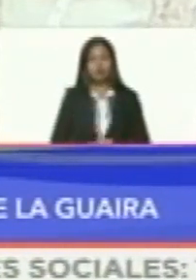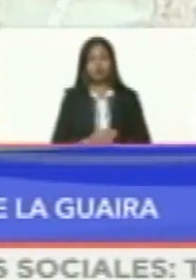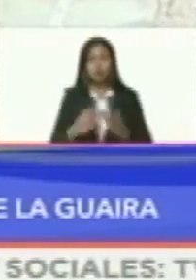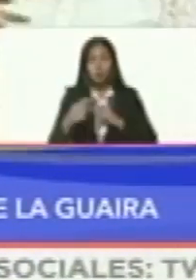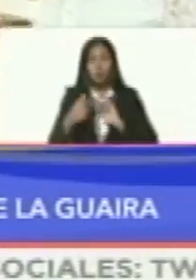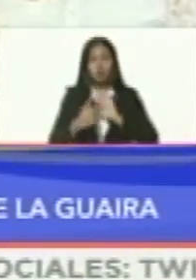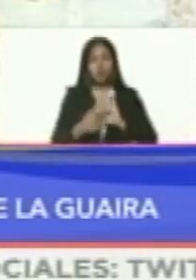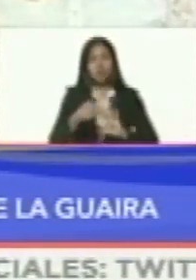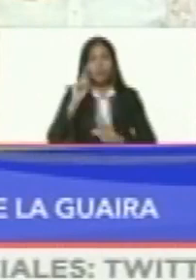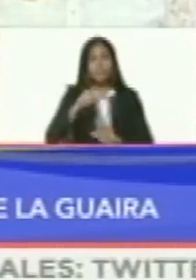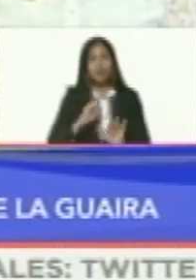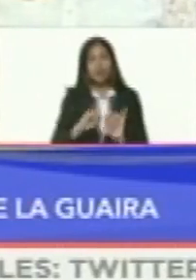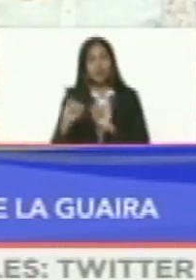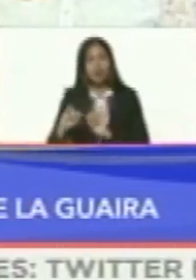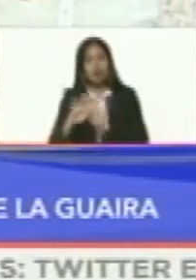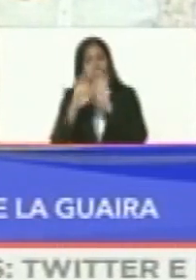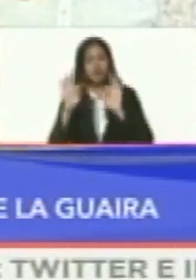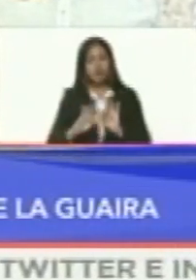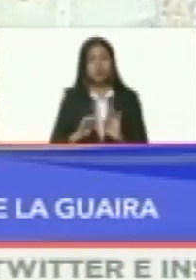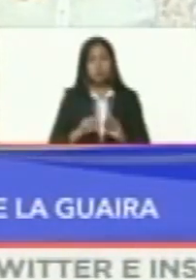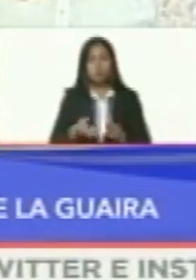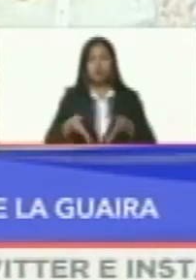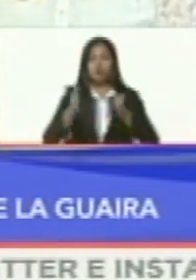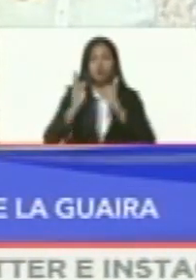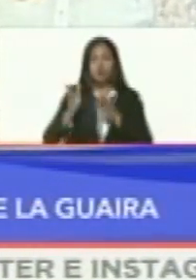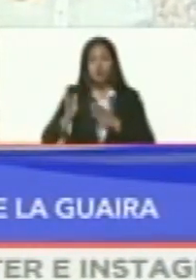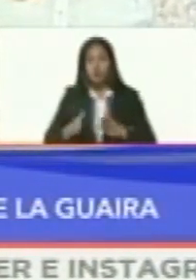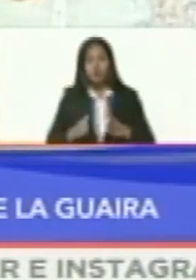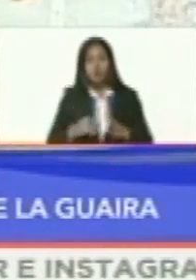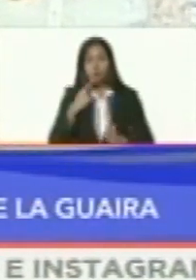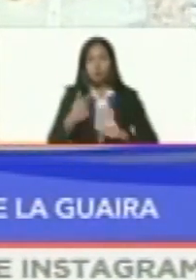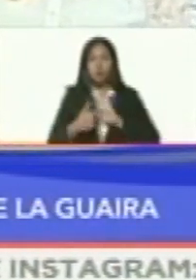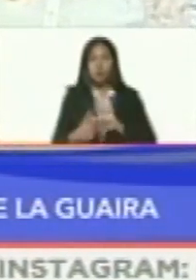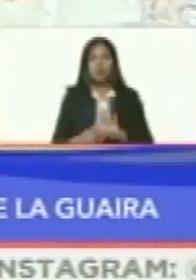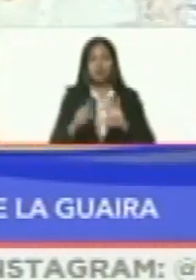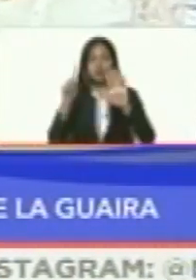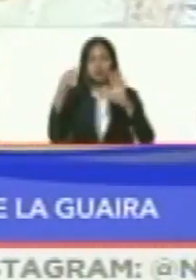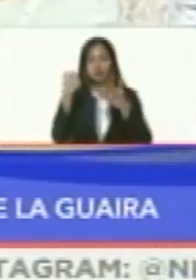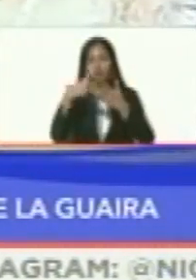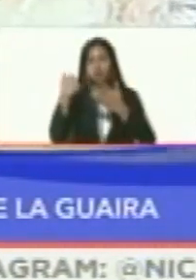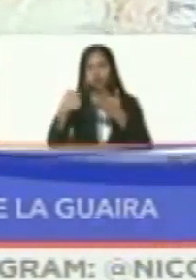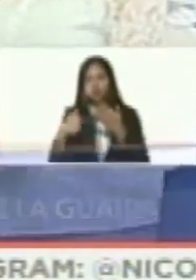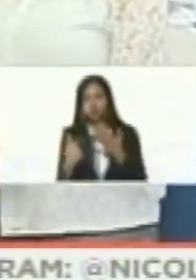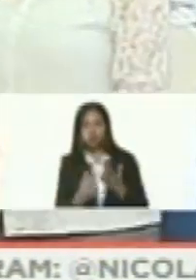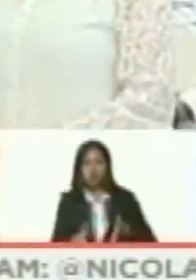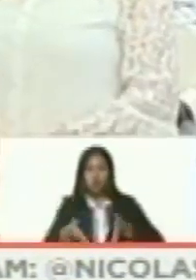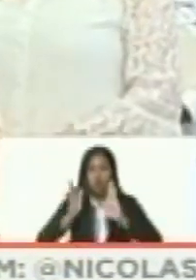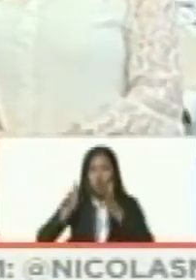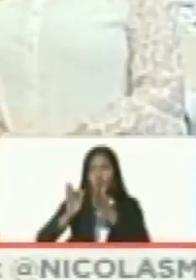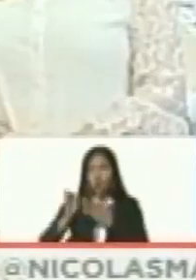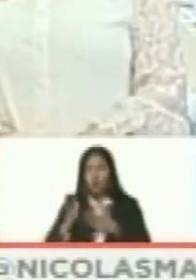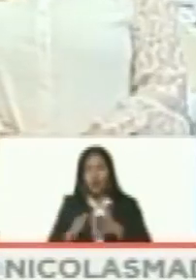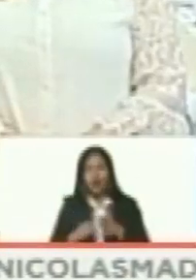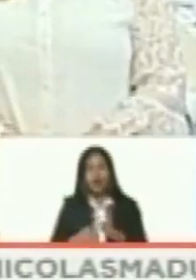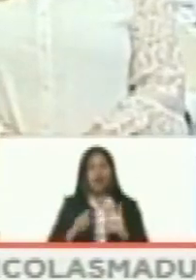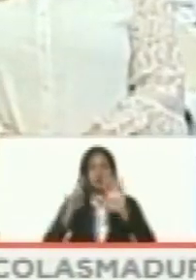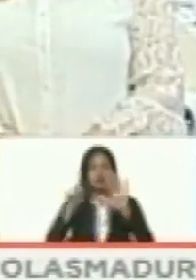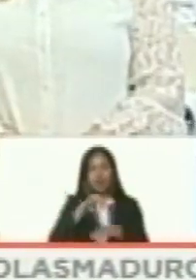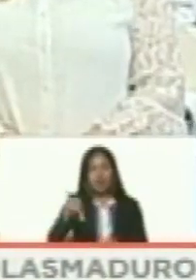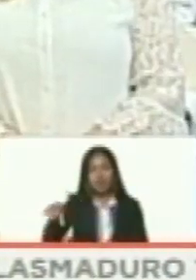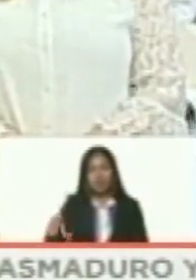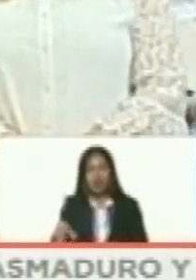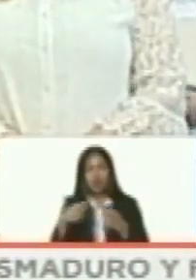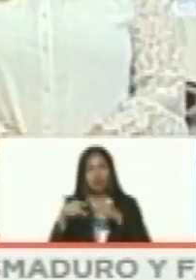seguir mostrando esta hermosa obra y vamos a mostrarles 6 obras maravillosas en 6 estados de la